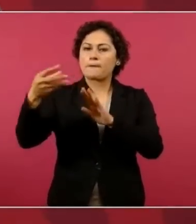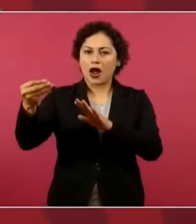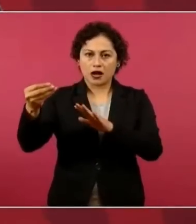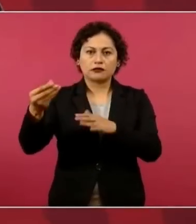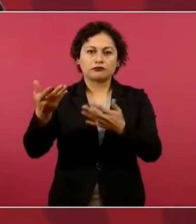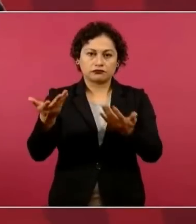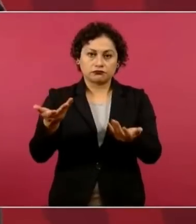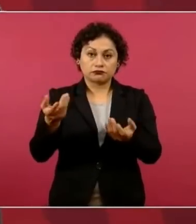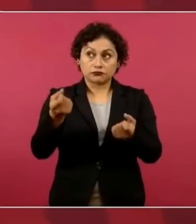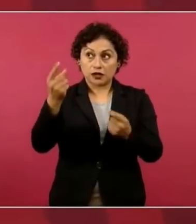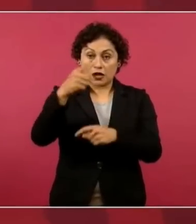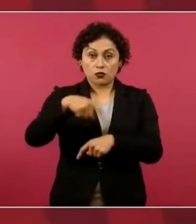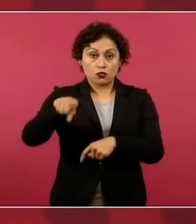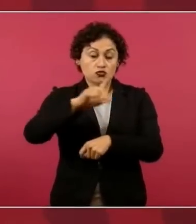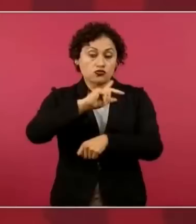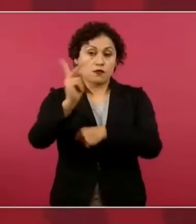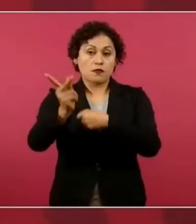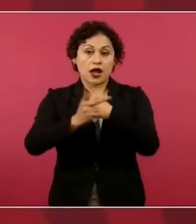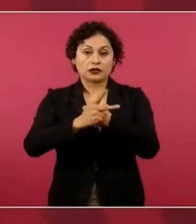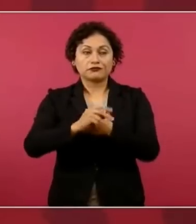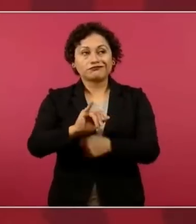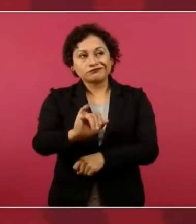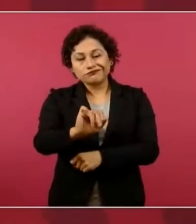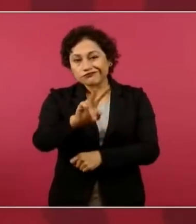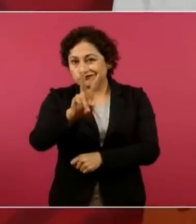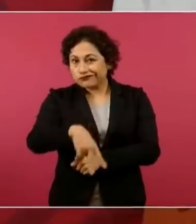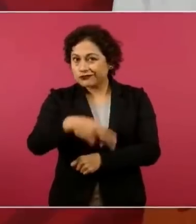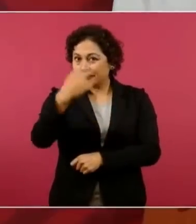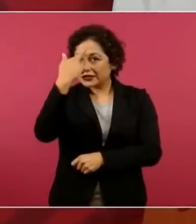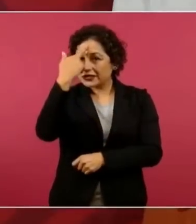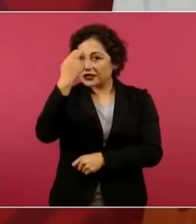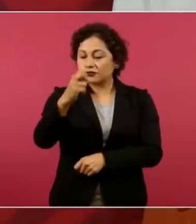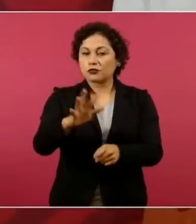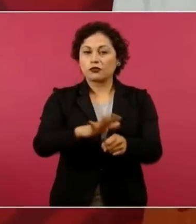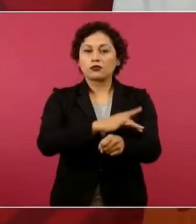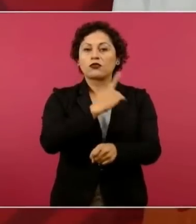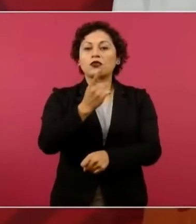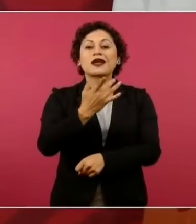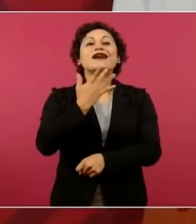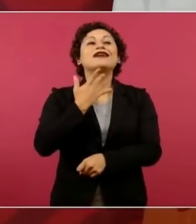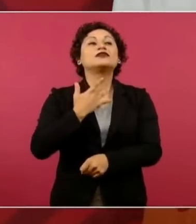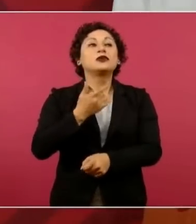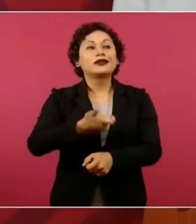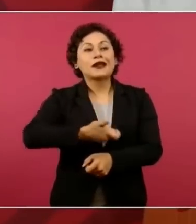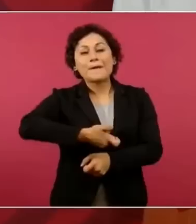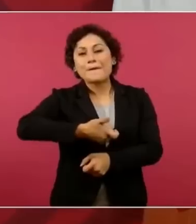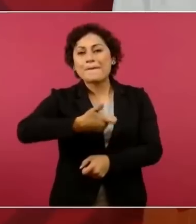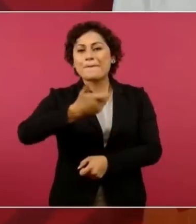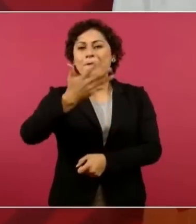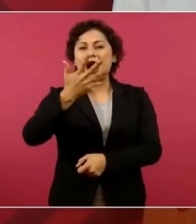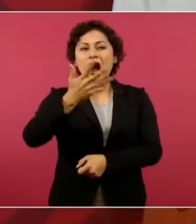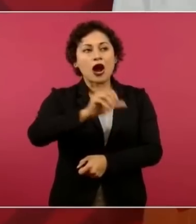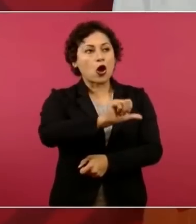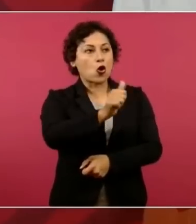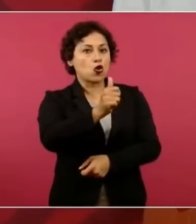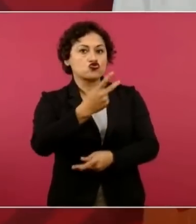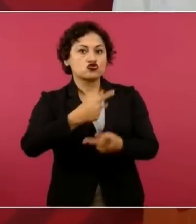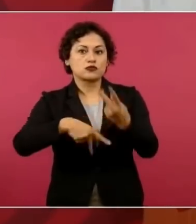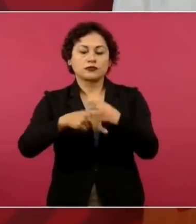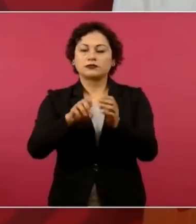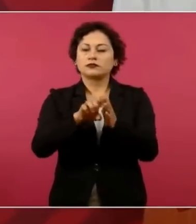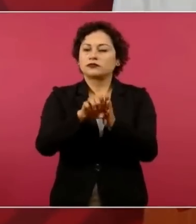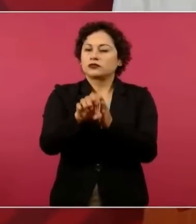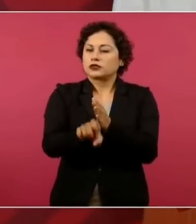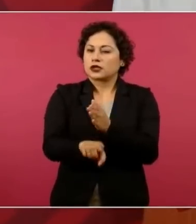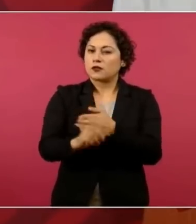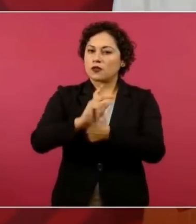de que no podía aumentar la gasolina tanto. El caso de nuestros amigos,